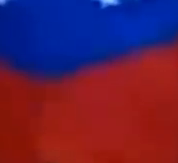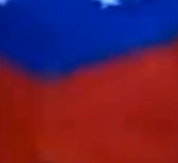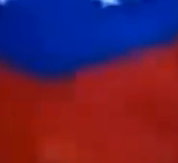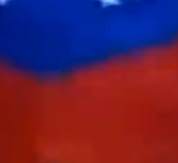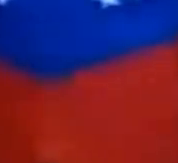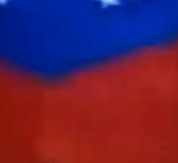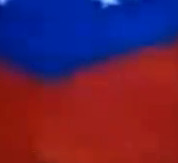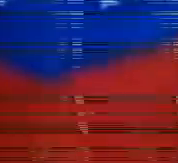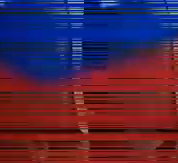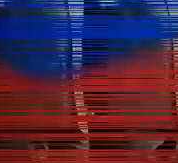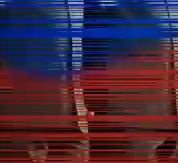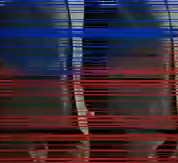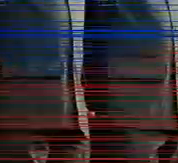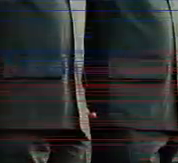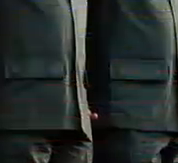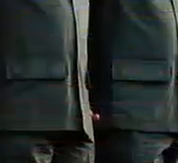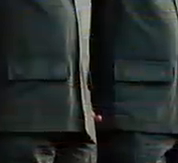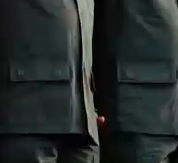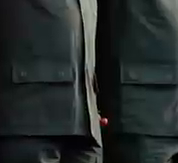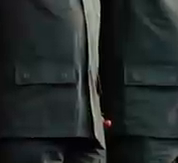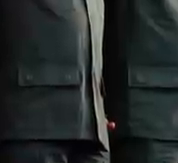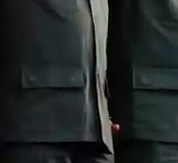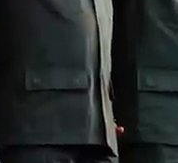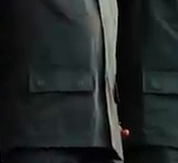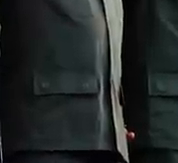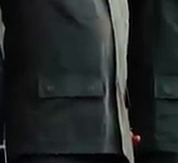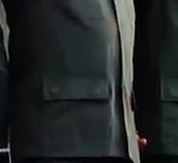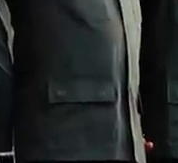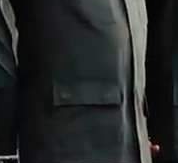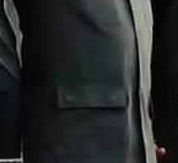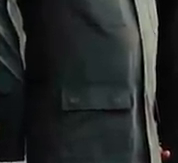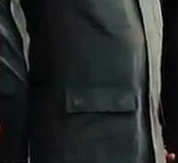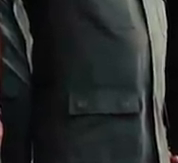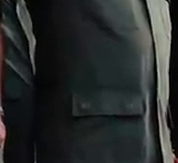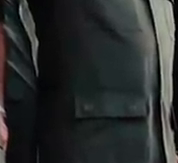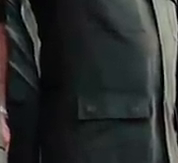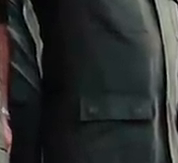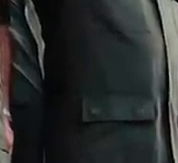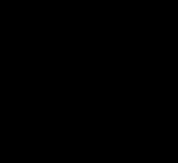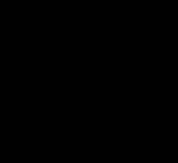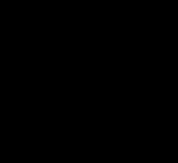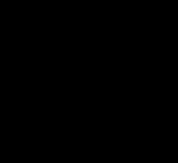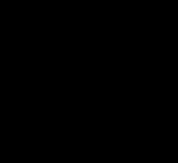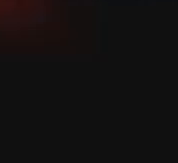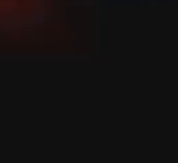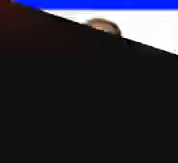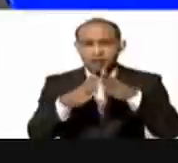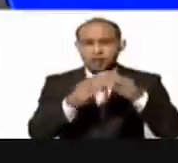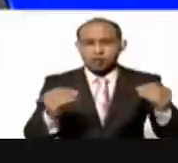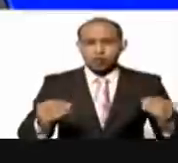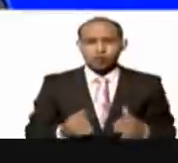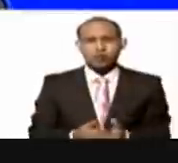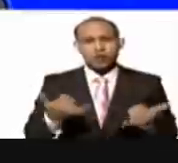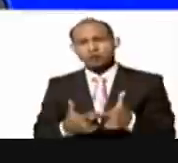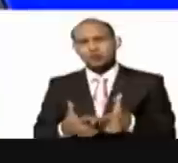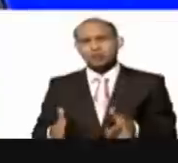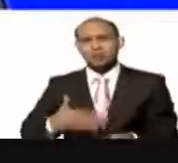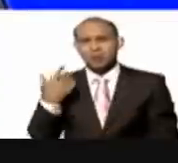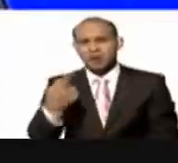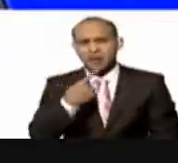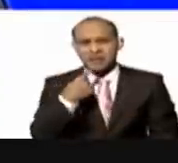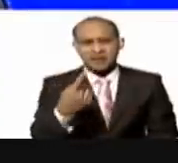no bajen la guardia debido a que todos los días están buscando un traidor que venda sistema de armas, sentenció Nicolás. Y ahora entonces